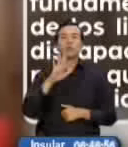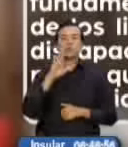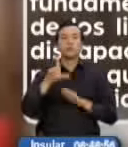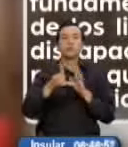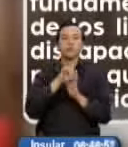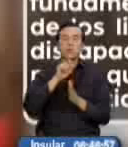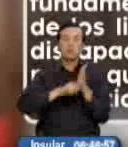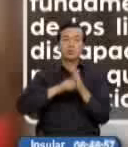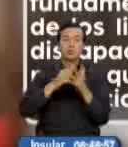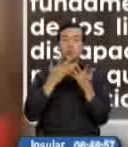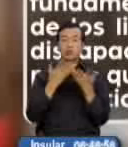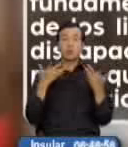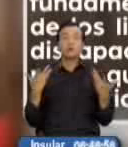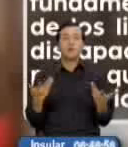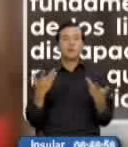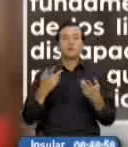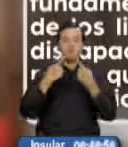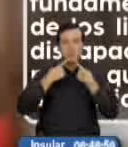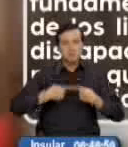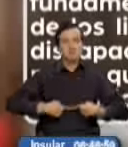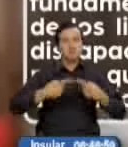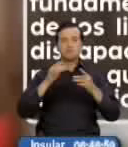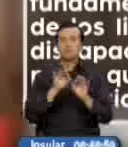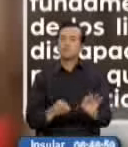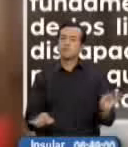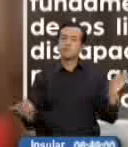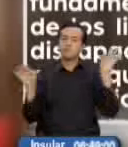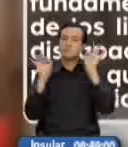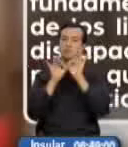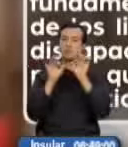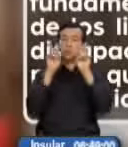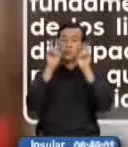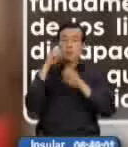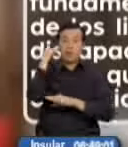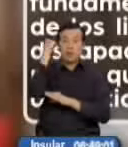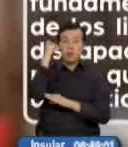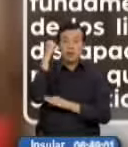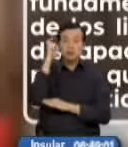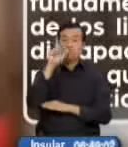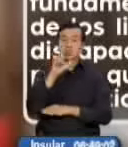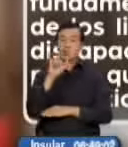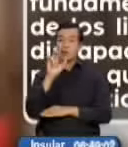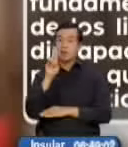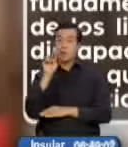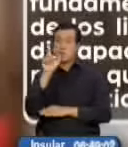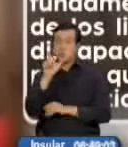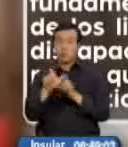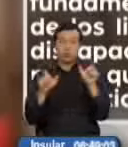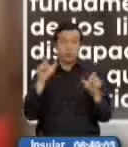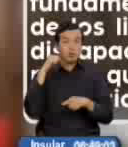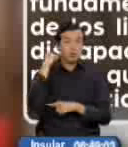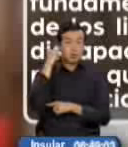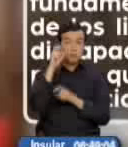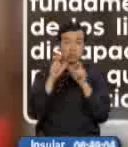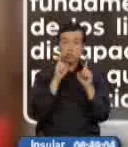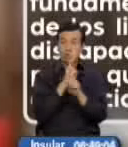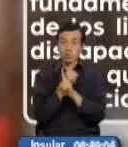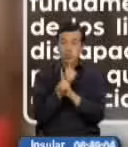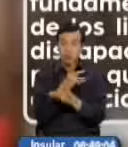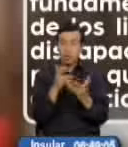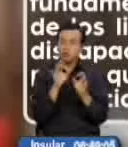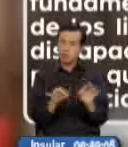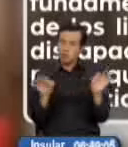legal. En este sentido, ratificará que es fundamental que tanto los derechos de los libaneses y no libaneses con discapacidades